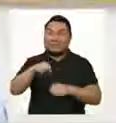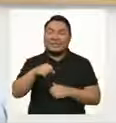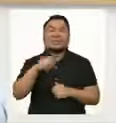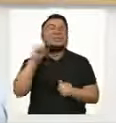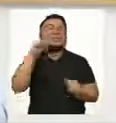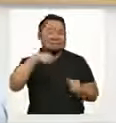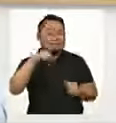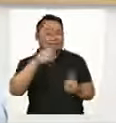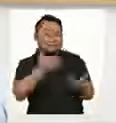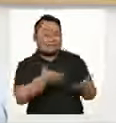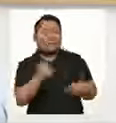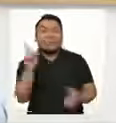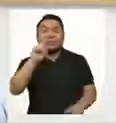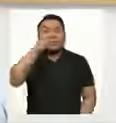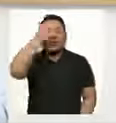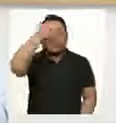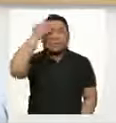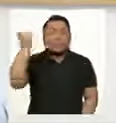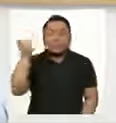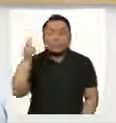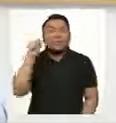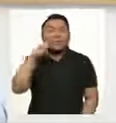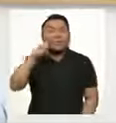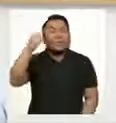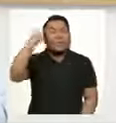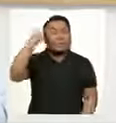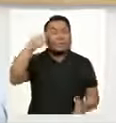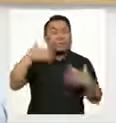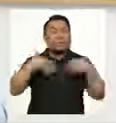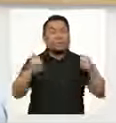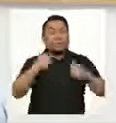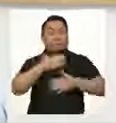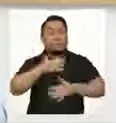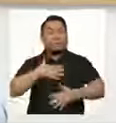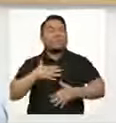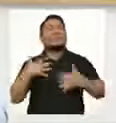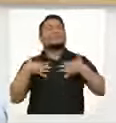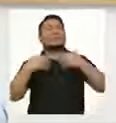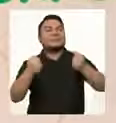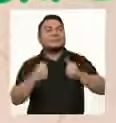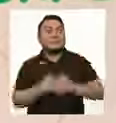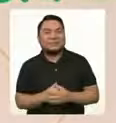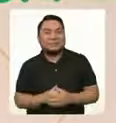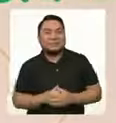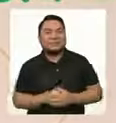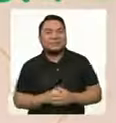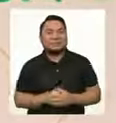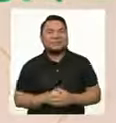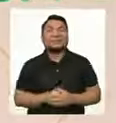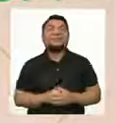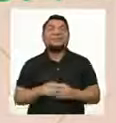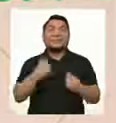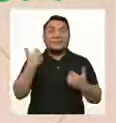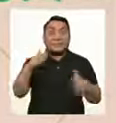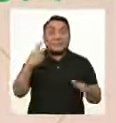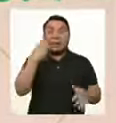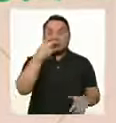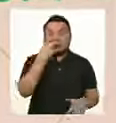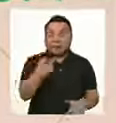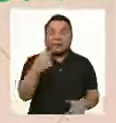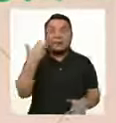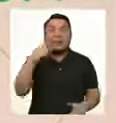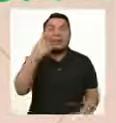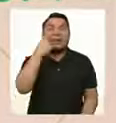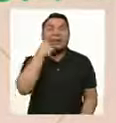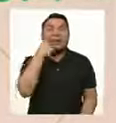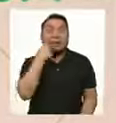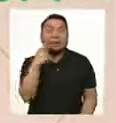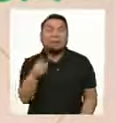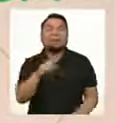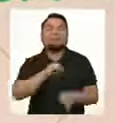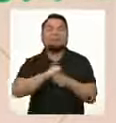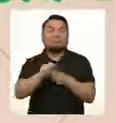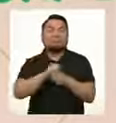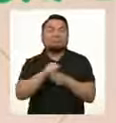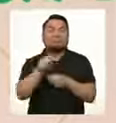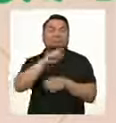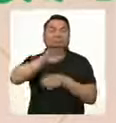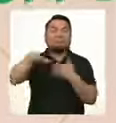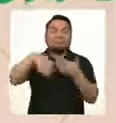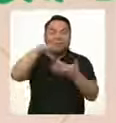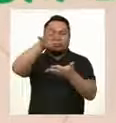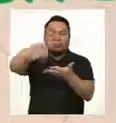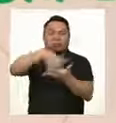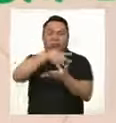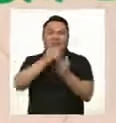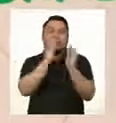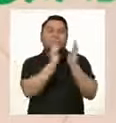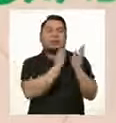sí. Y no olviden, mente sana en cuerpo sano. Como ya verán, ya conocemos los ejercicios de tablas